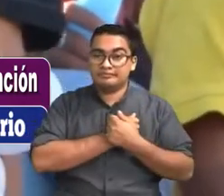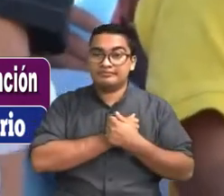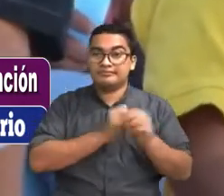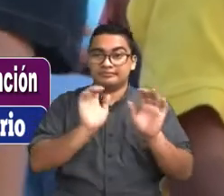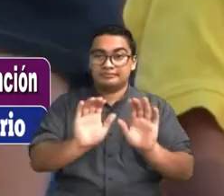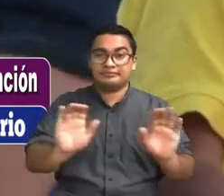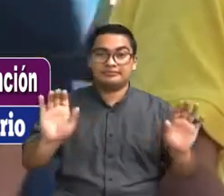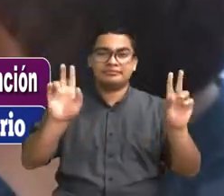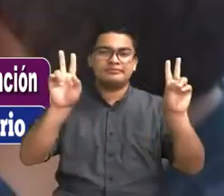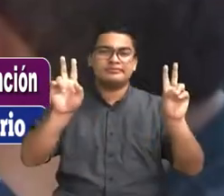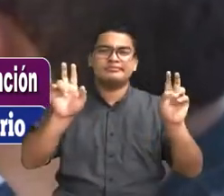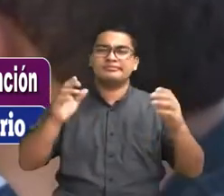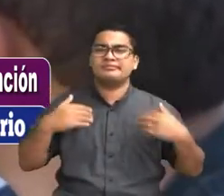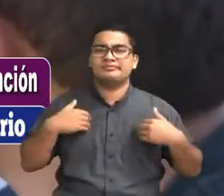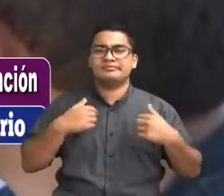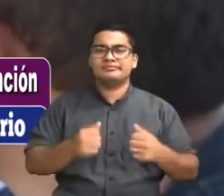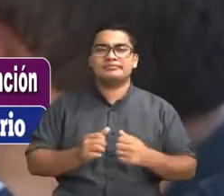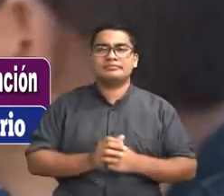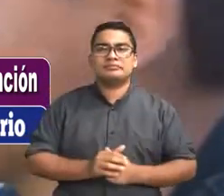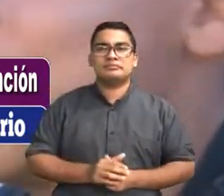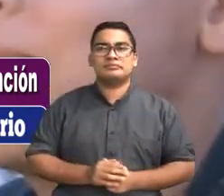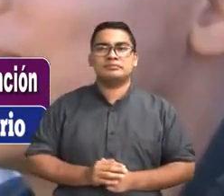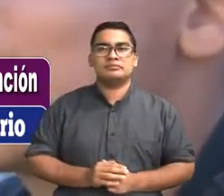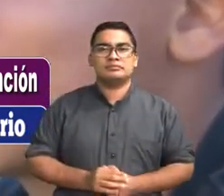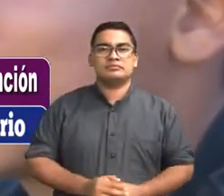materia de salud. Sí, en este tema